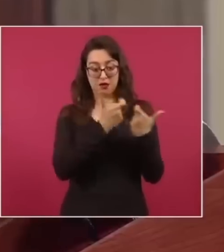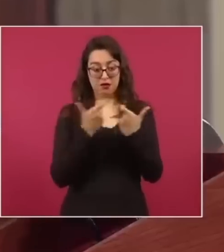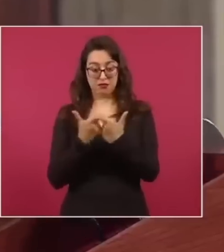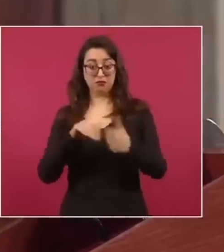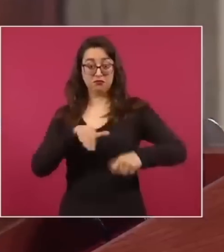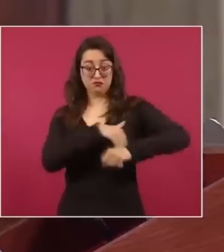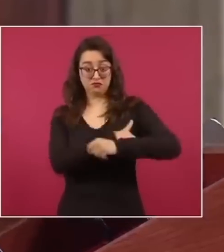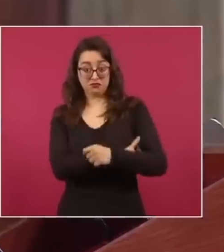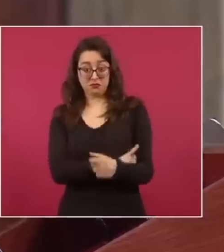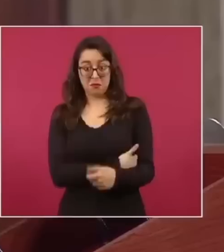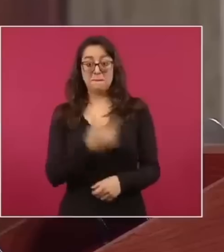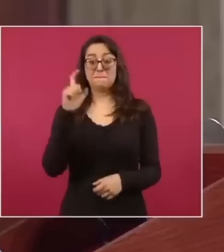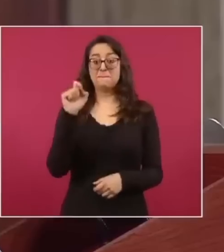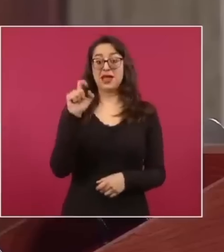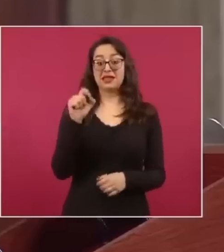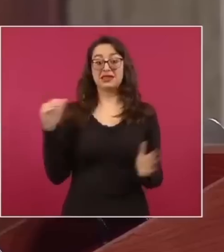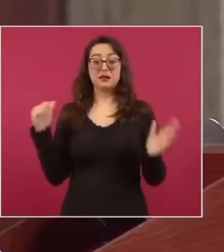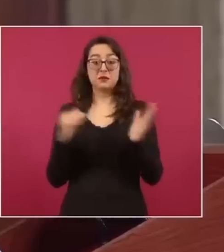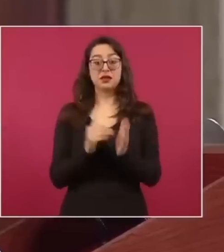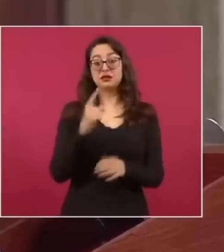149 millones de pesos